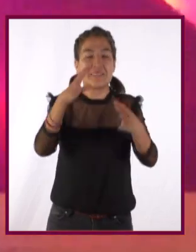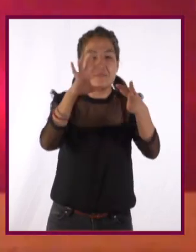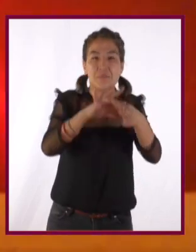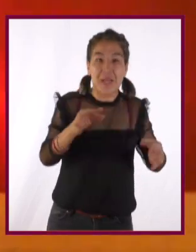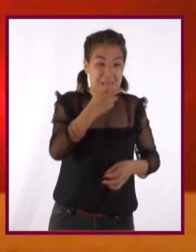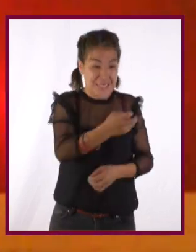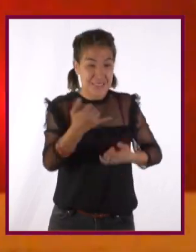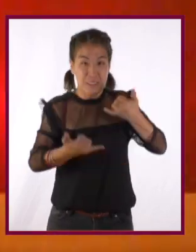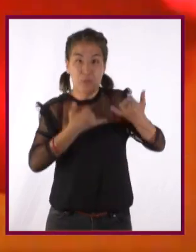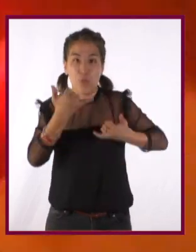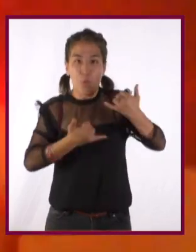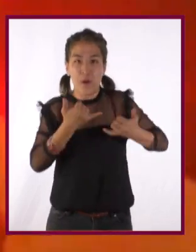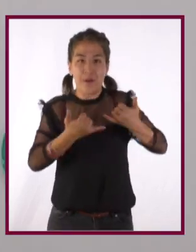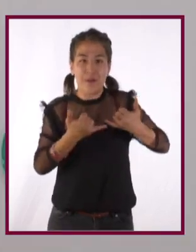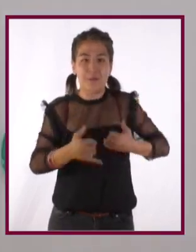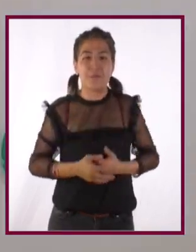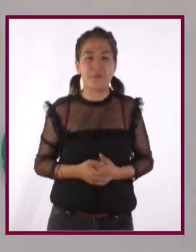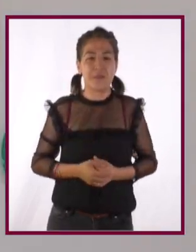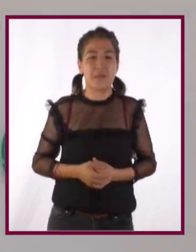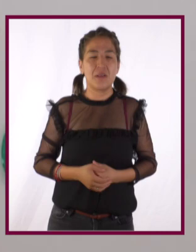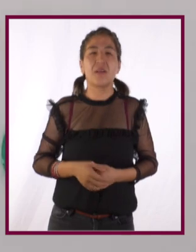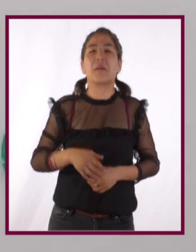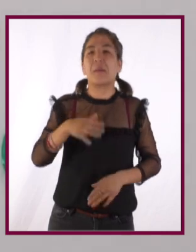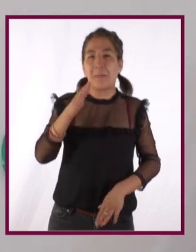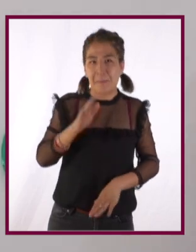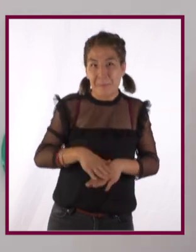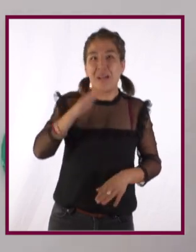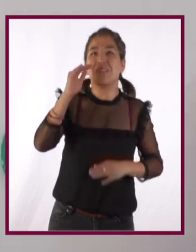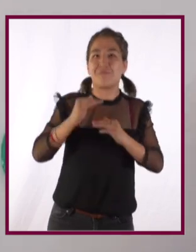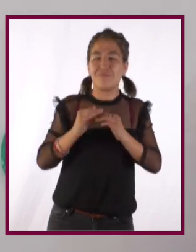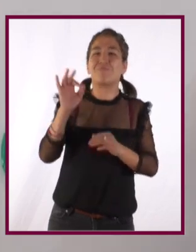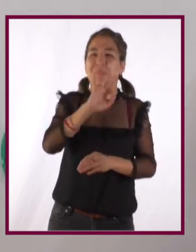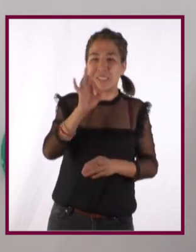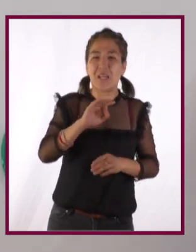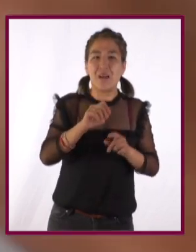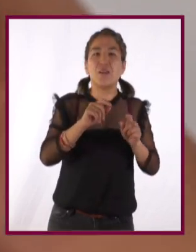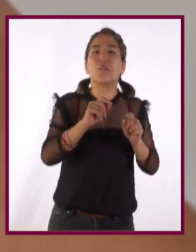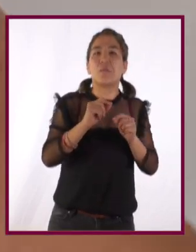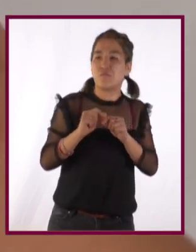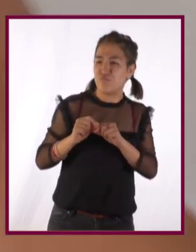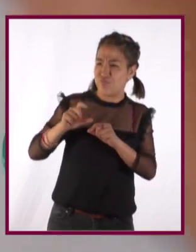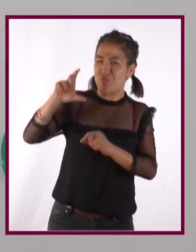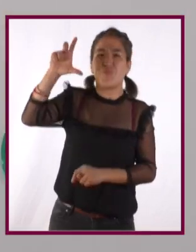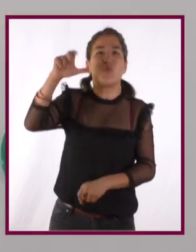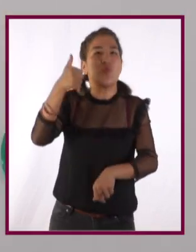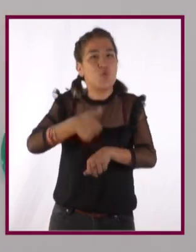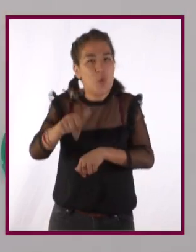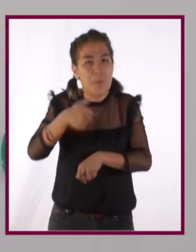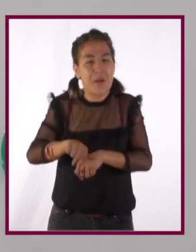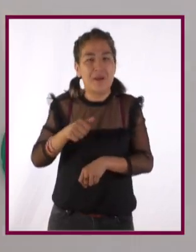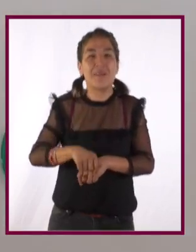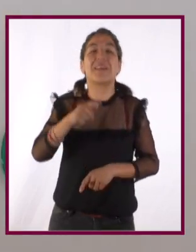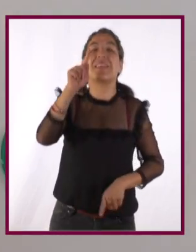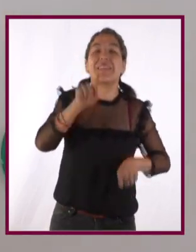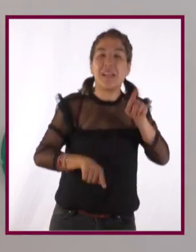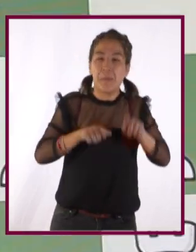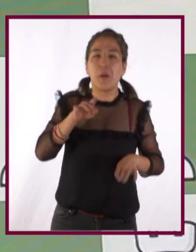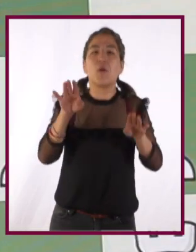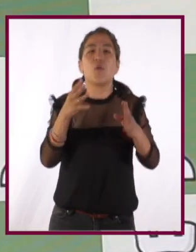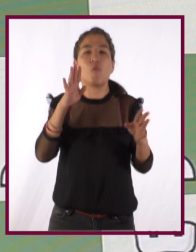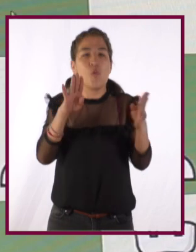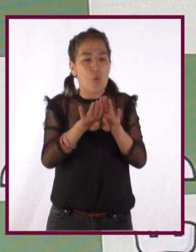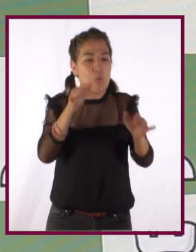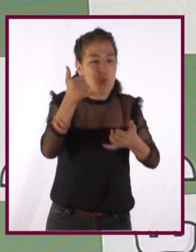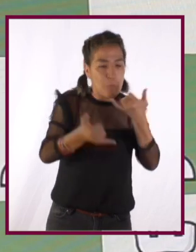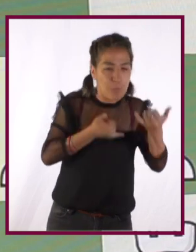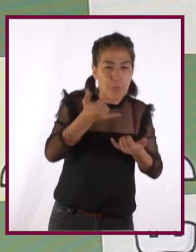puedan derivar de este juego crece exponencialmente, ¿no? Entonces hay que considerar cada